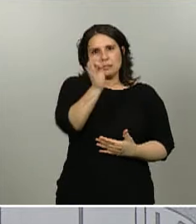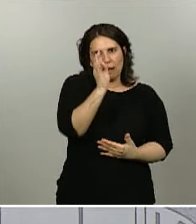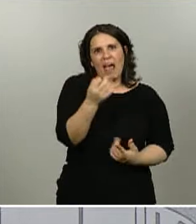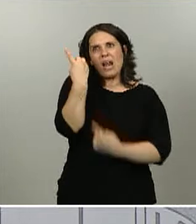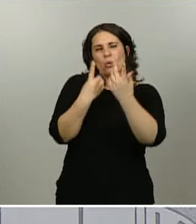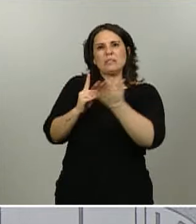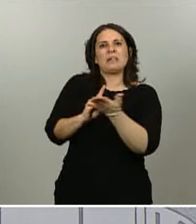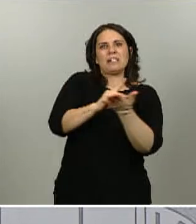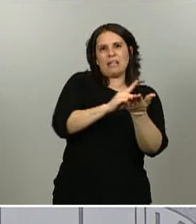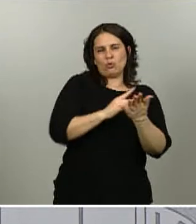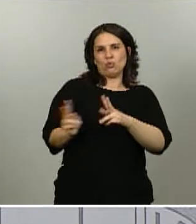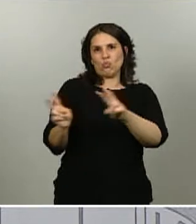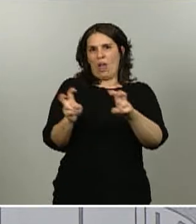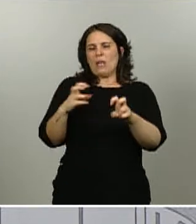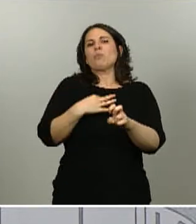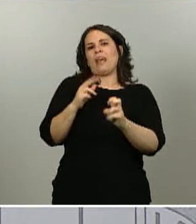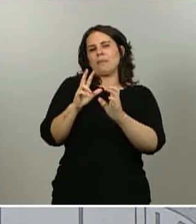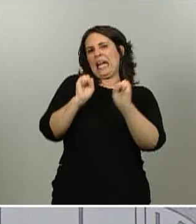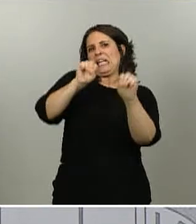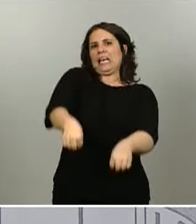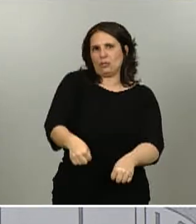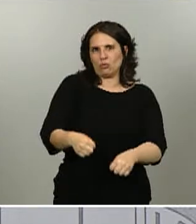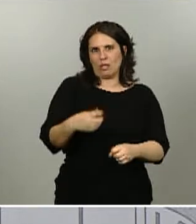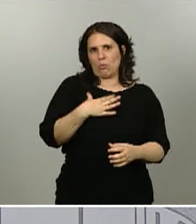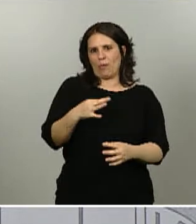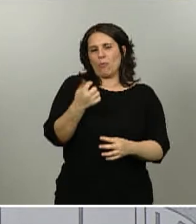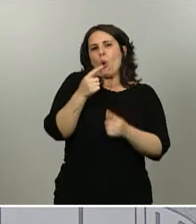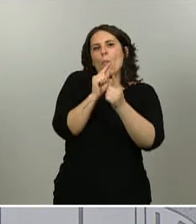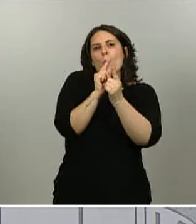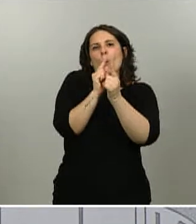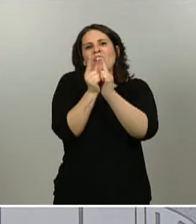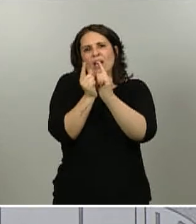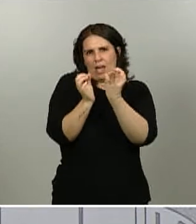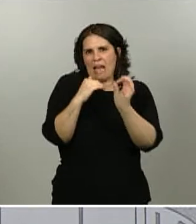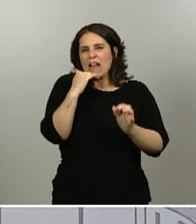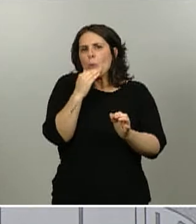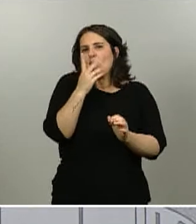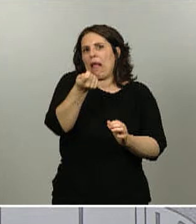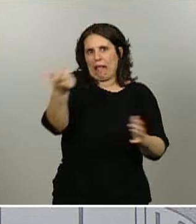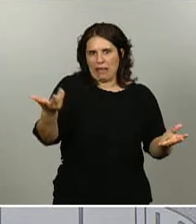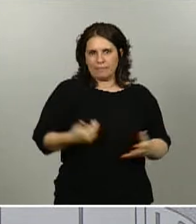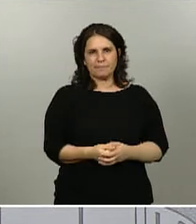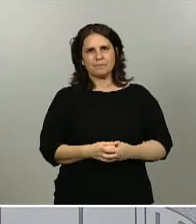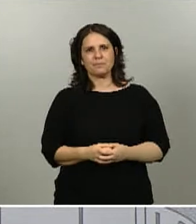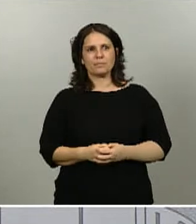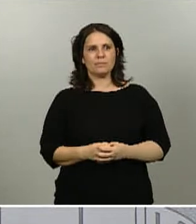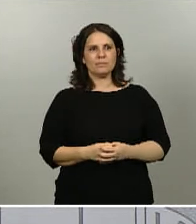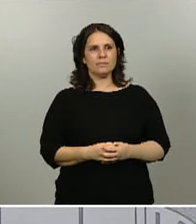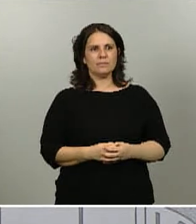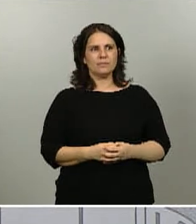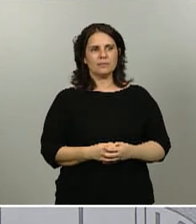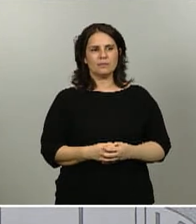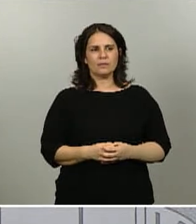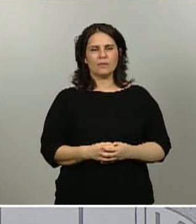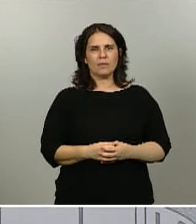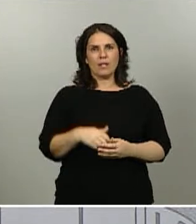podría implicar un pequeño porcentaje de estos, pero la verdad es que sería en principio pequeño. Esta reducción nos pone además